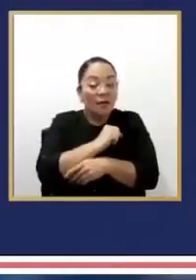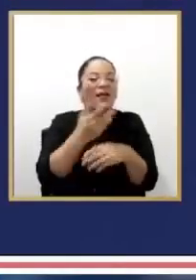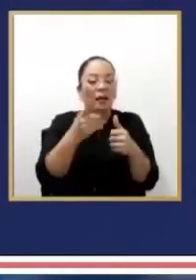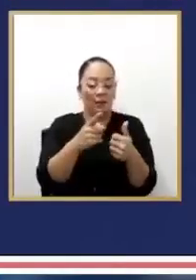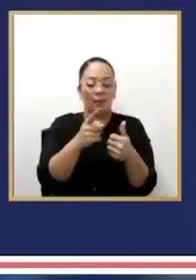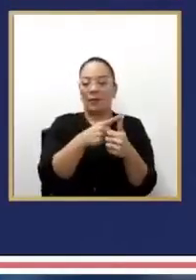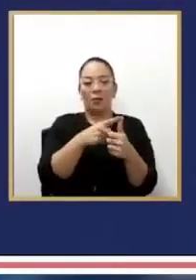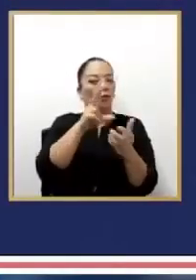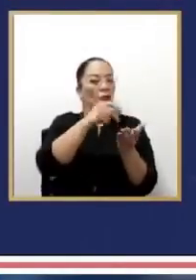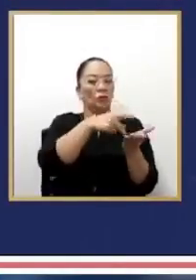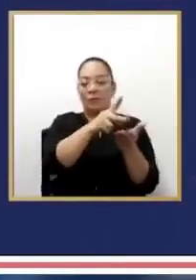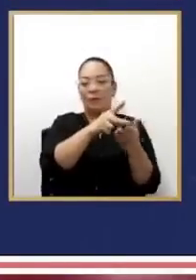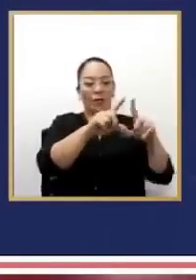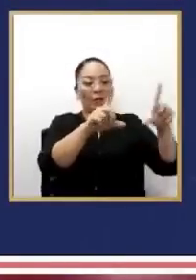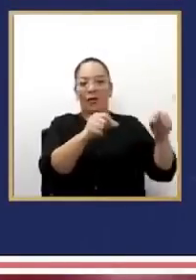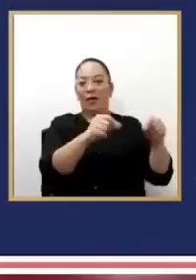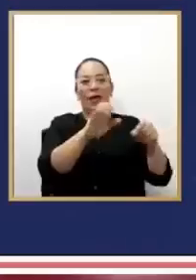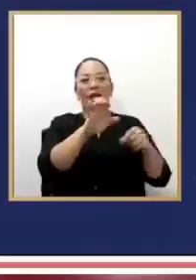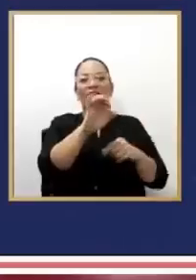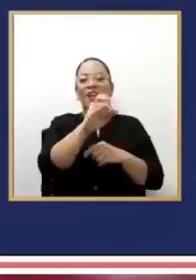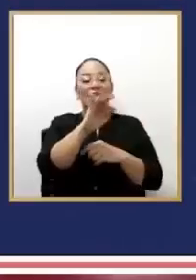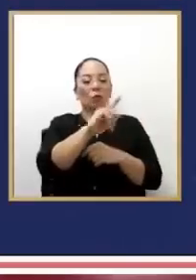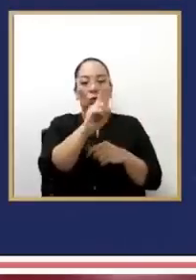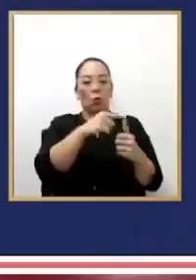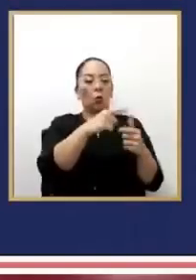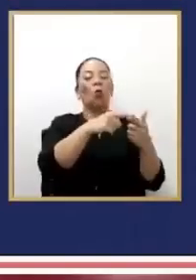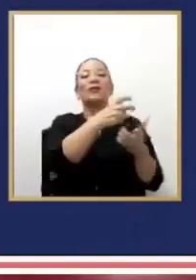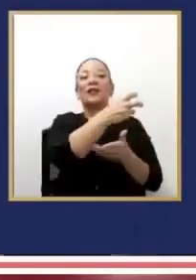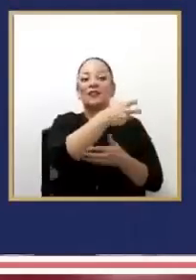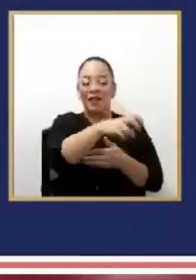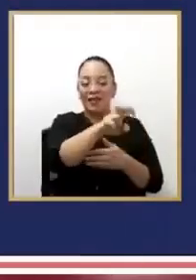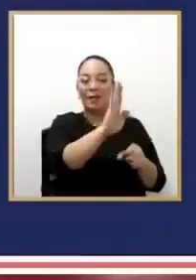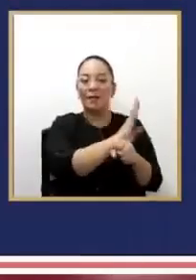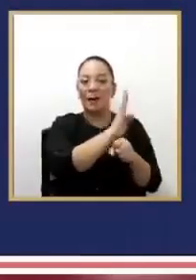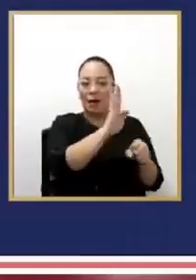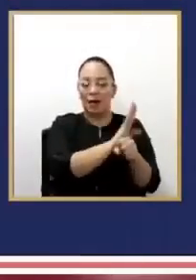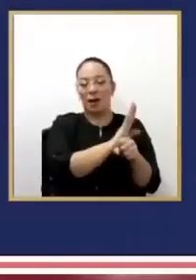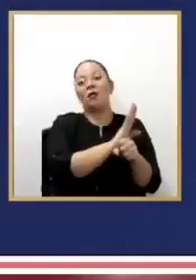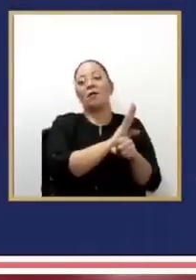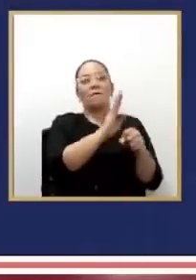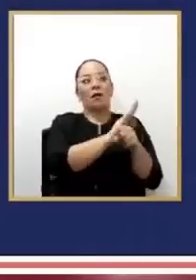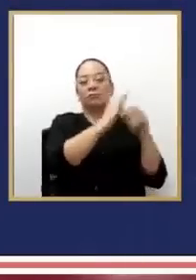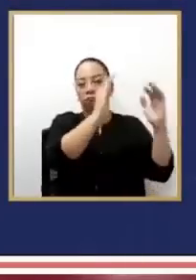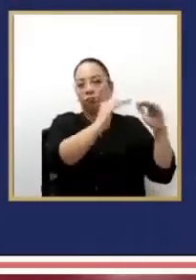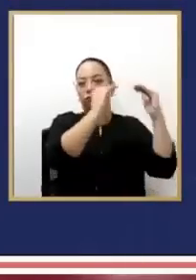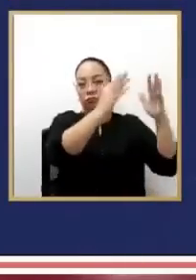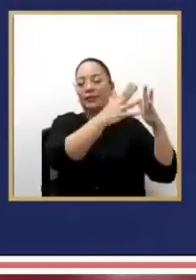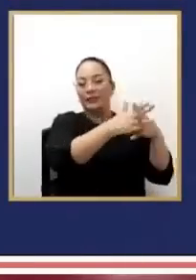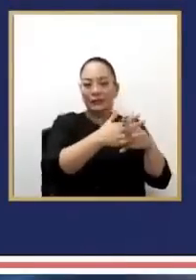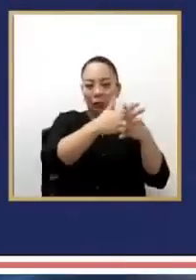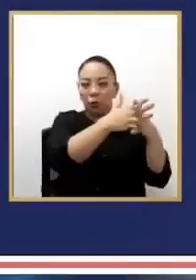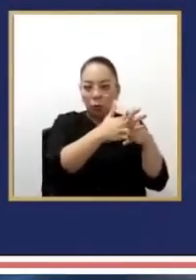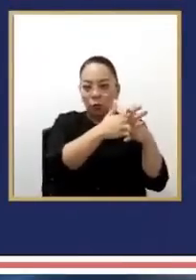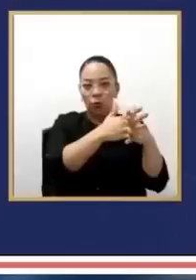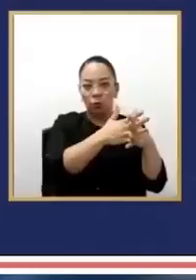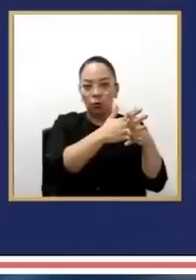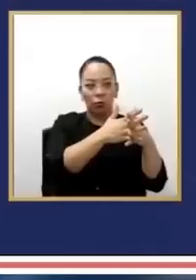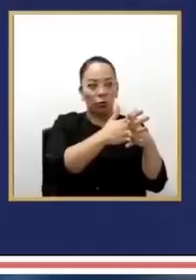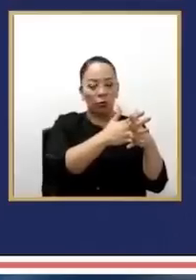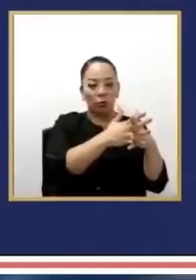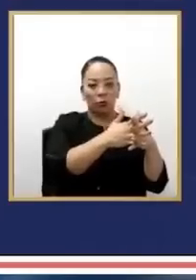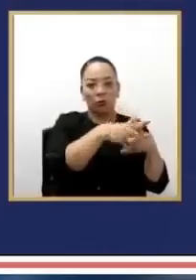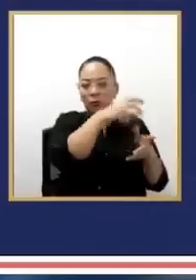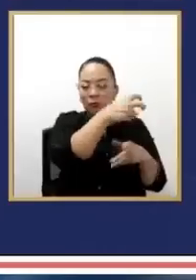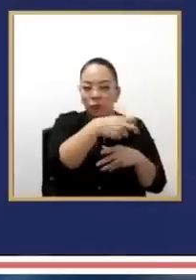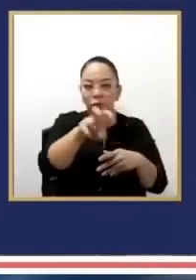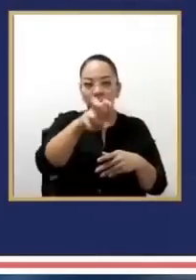se pagó en dinero en efectivo, sino en una transferencia bancaria de un banco de primer orden de los Estados Unidos a un banco de primer orden